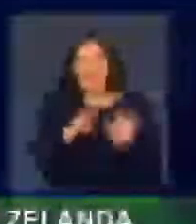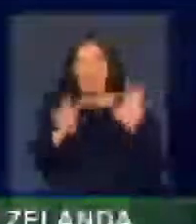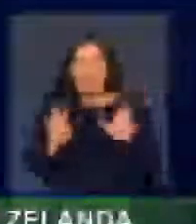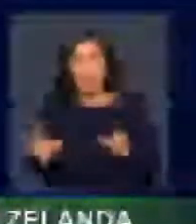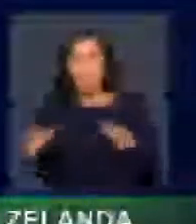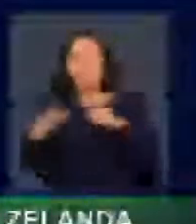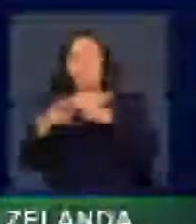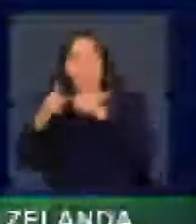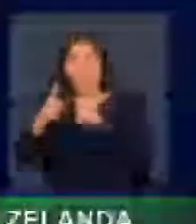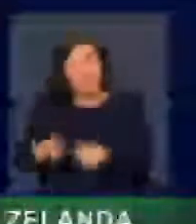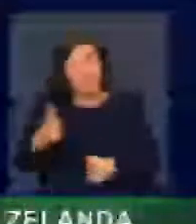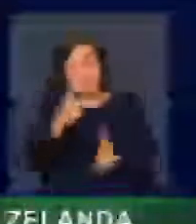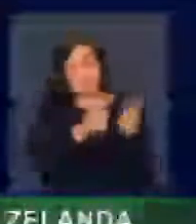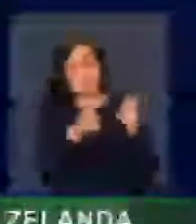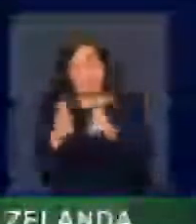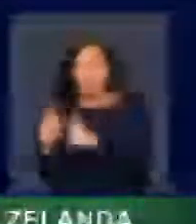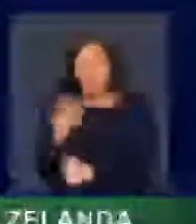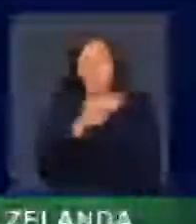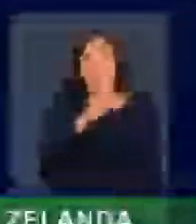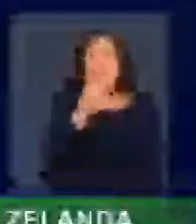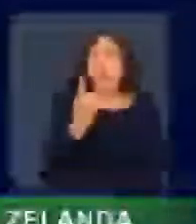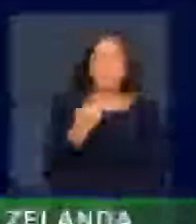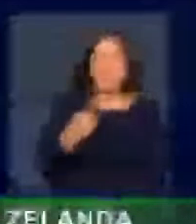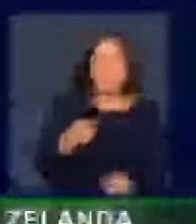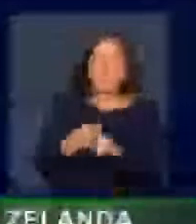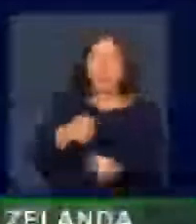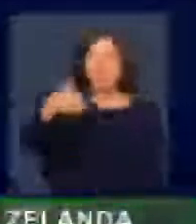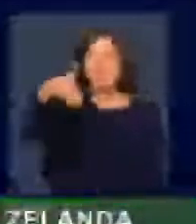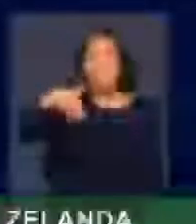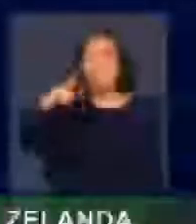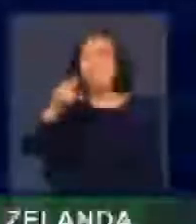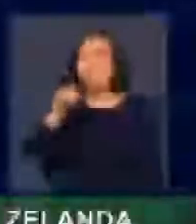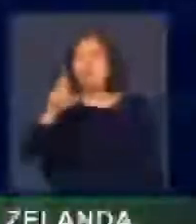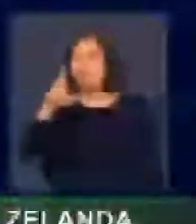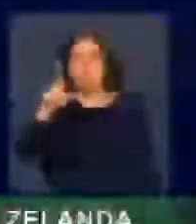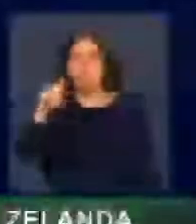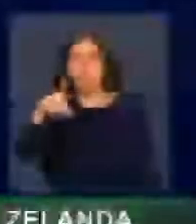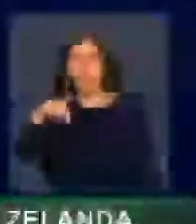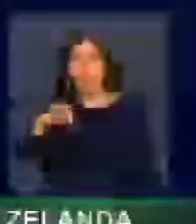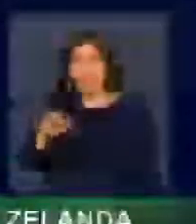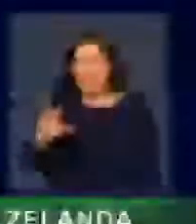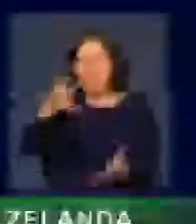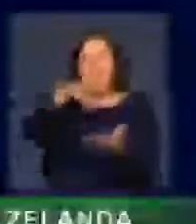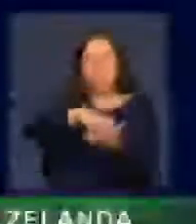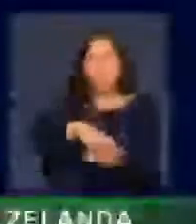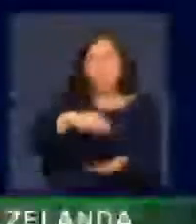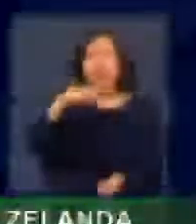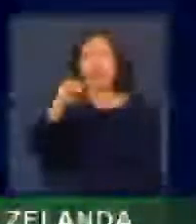blanco mató a tiros a 51 musulmanes e hirió a otros 40 durante un atentado en una mezquita y en un centro